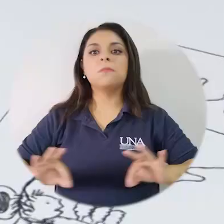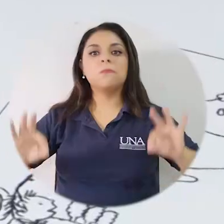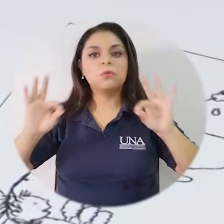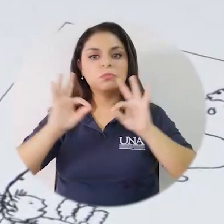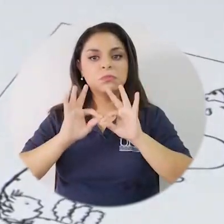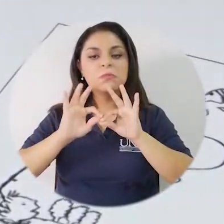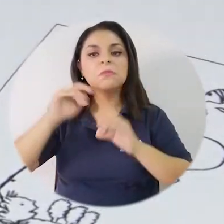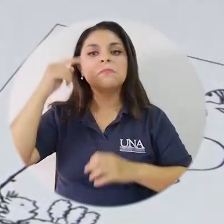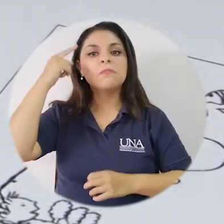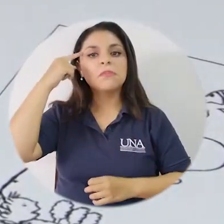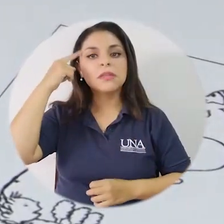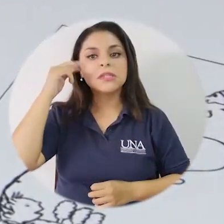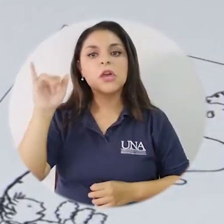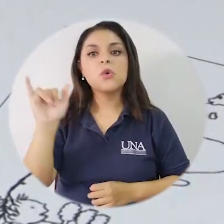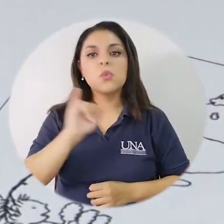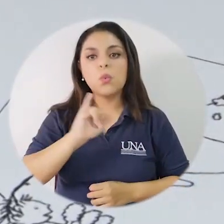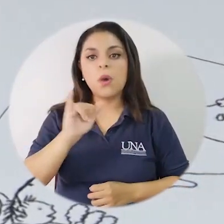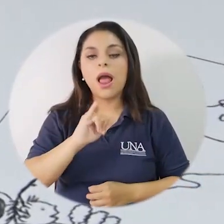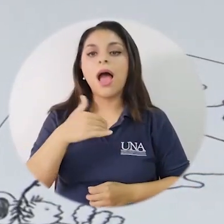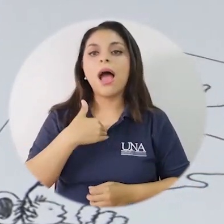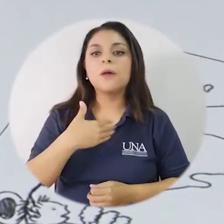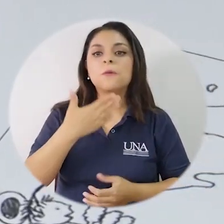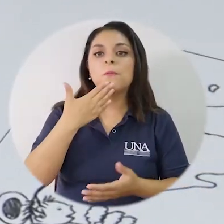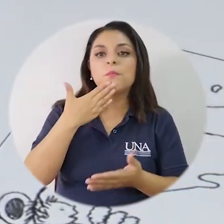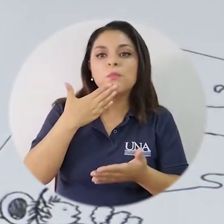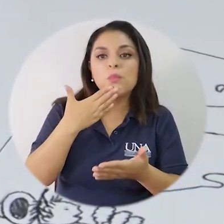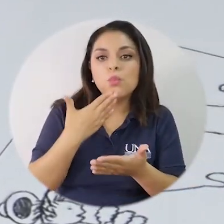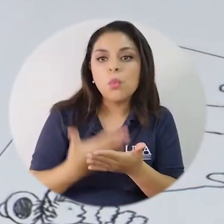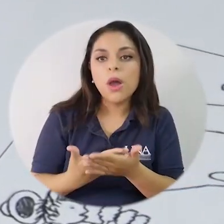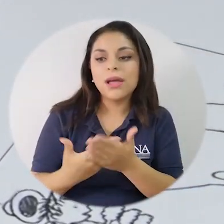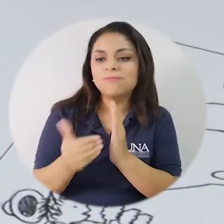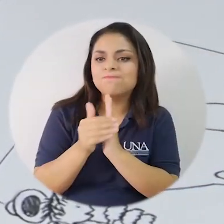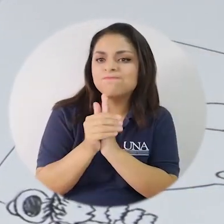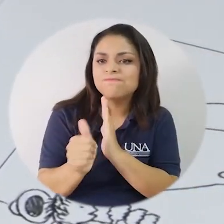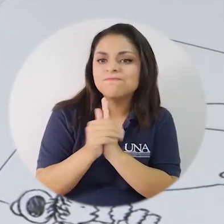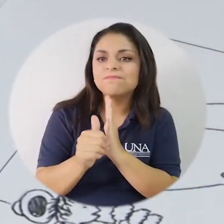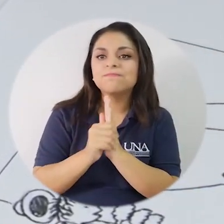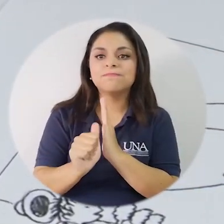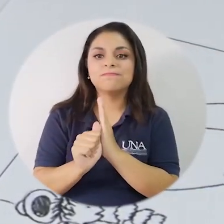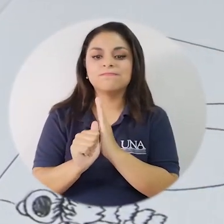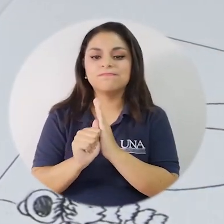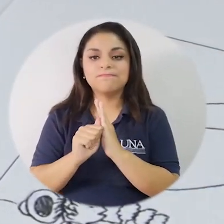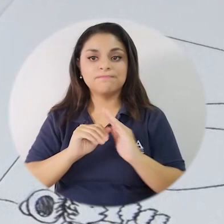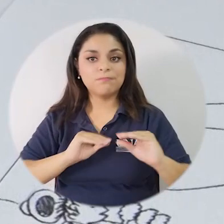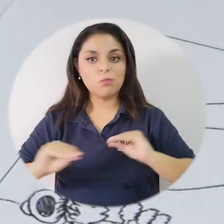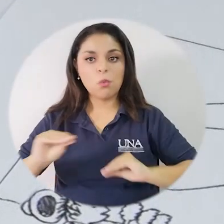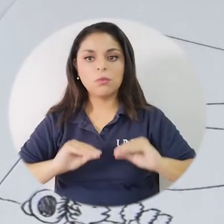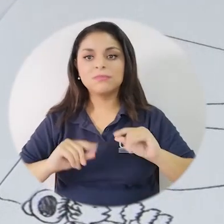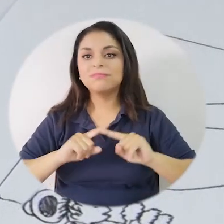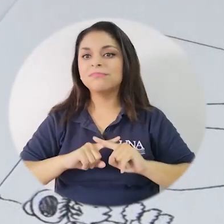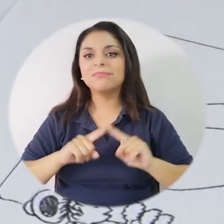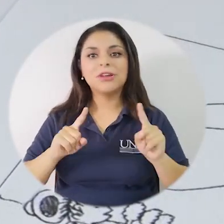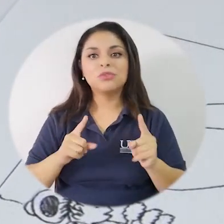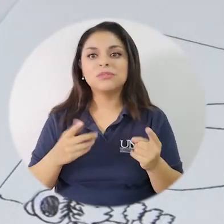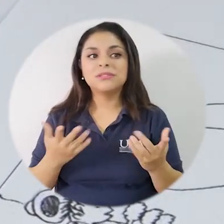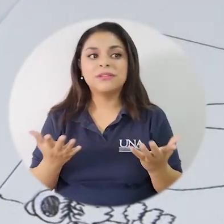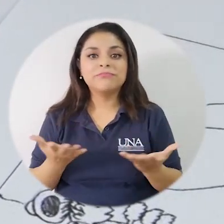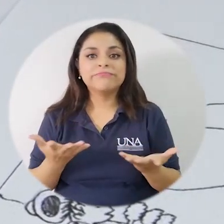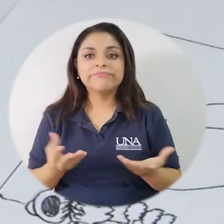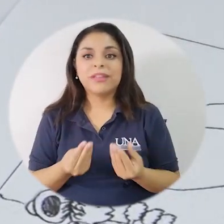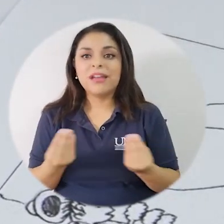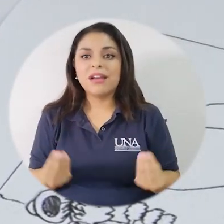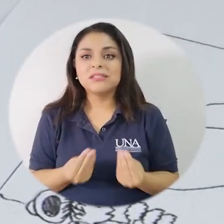buenas destrezas motoras, pero ya no tenían tanto conocimiento para poder hacer